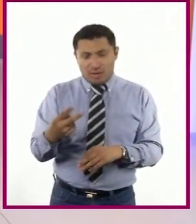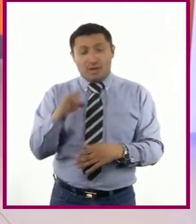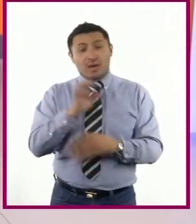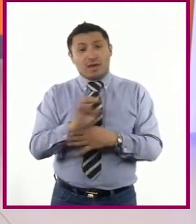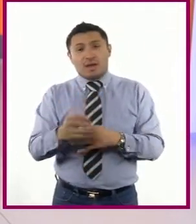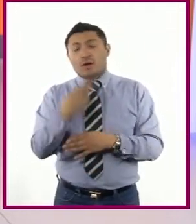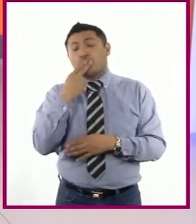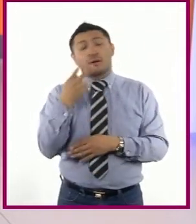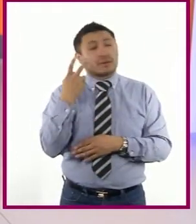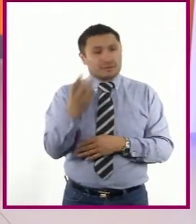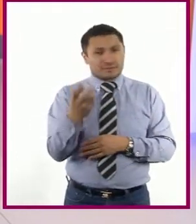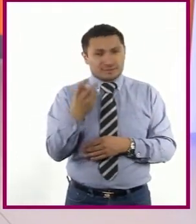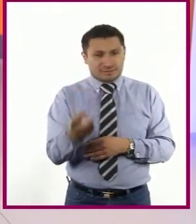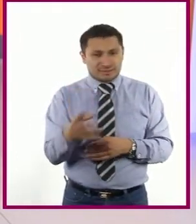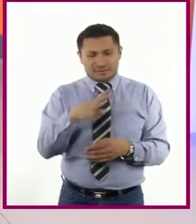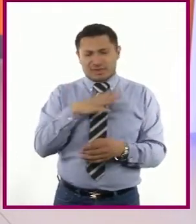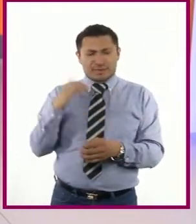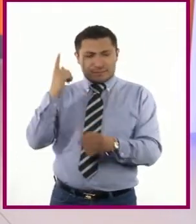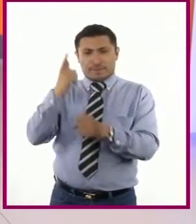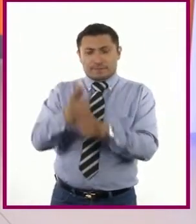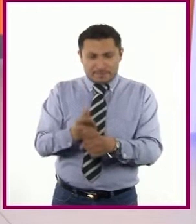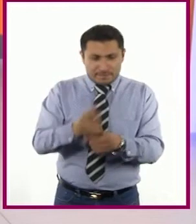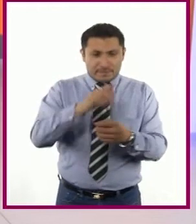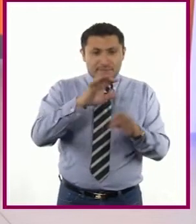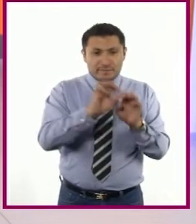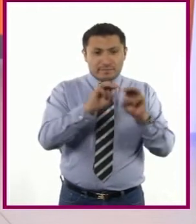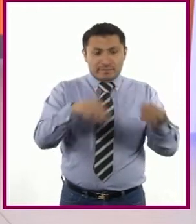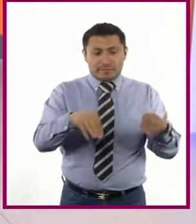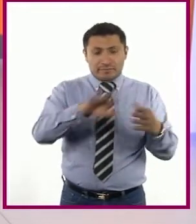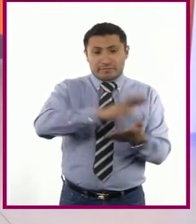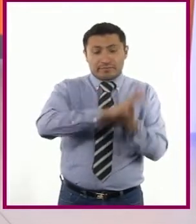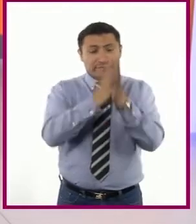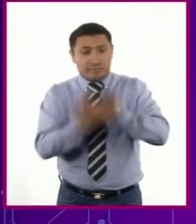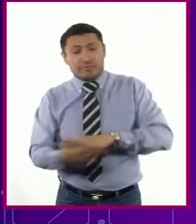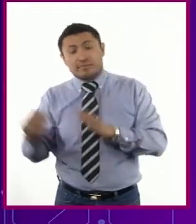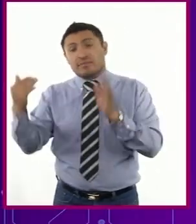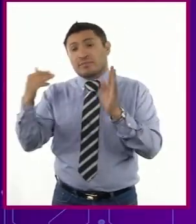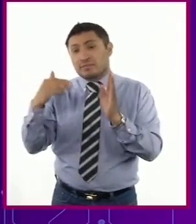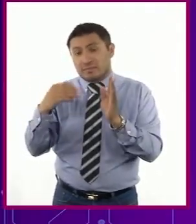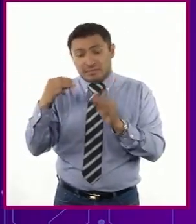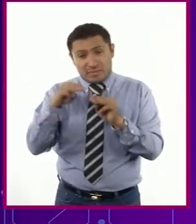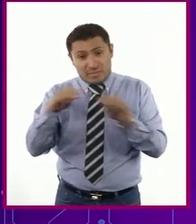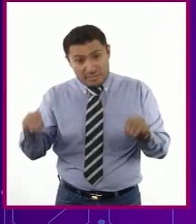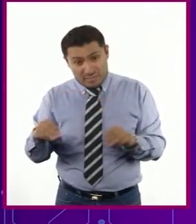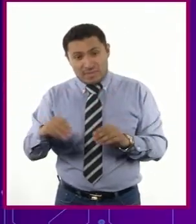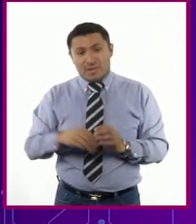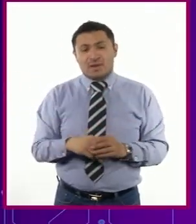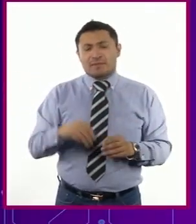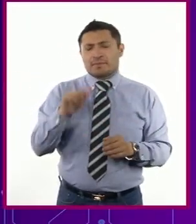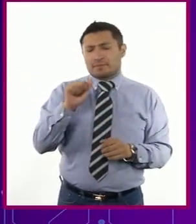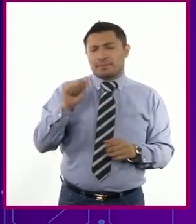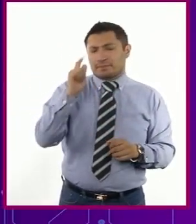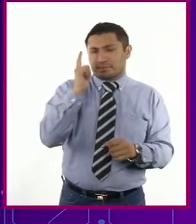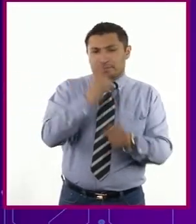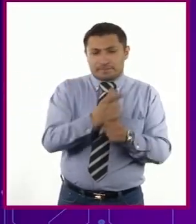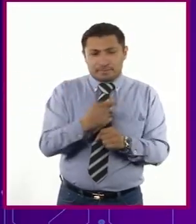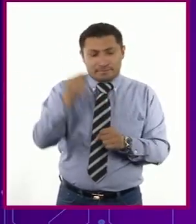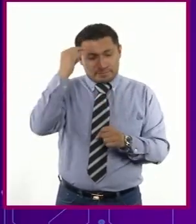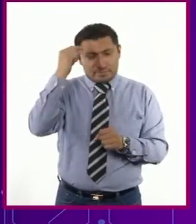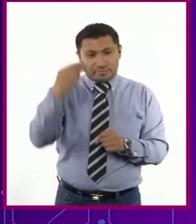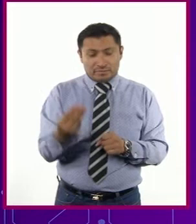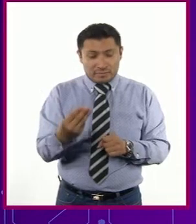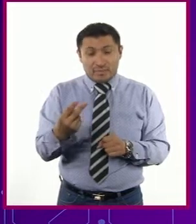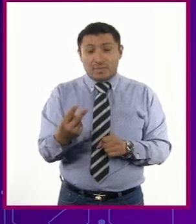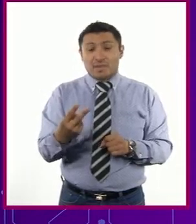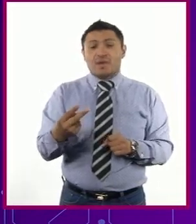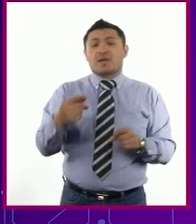Utilizando esta equivalencia, podemos convertir el área en metros cuadrados. Para calcular el área en metros cuadrados, se